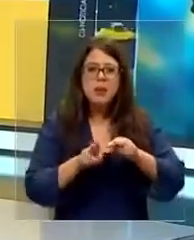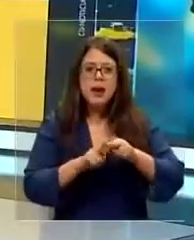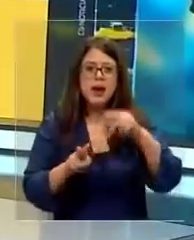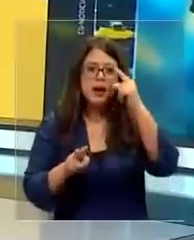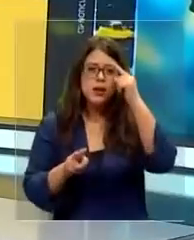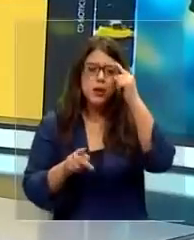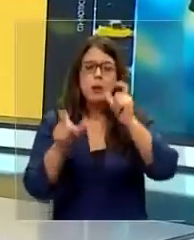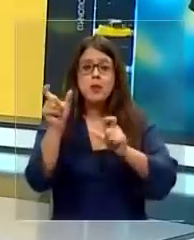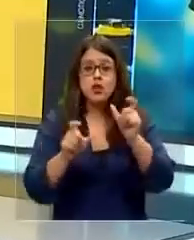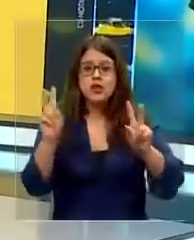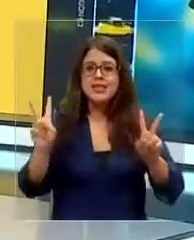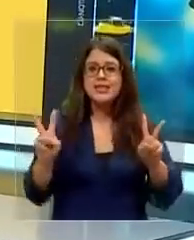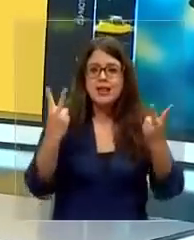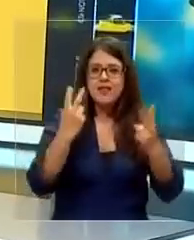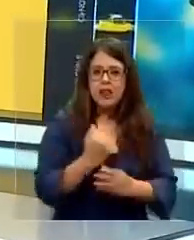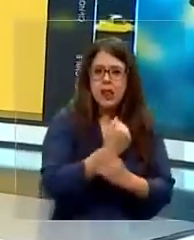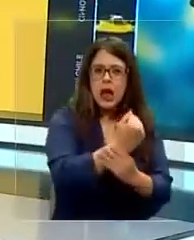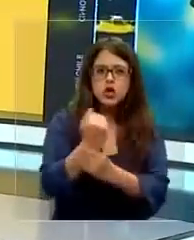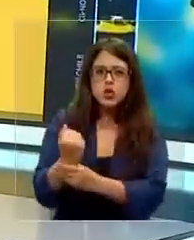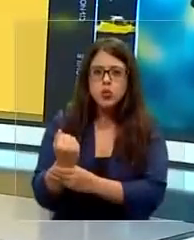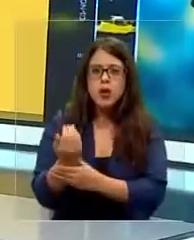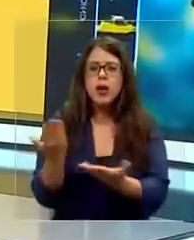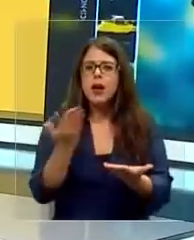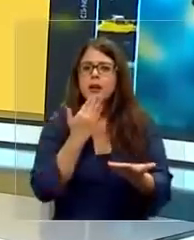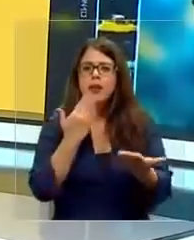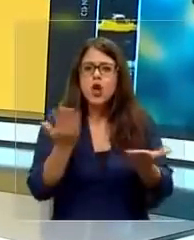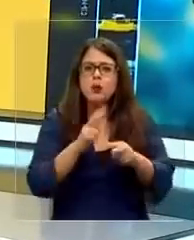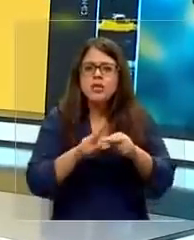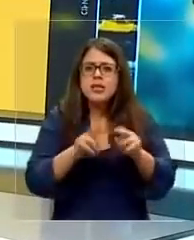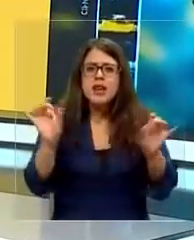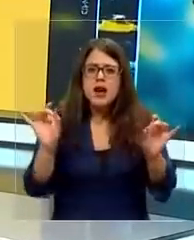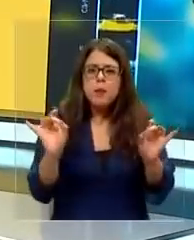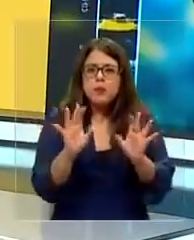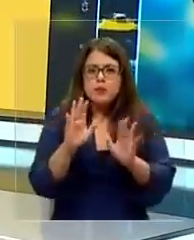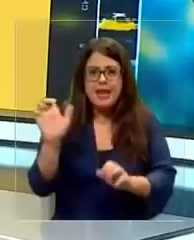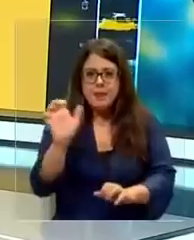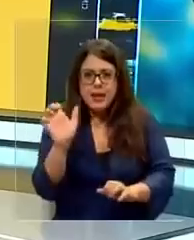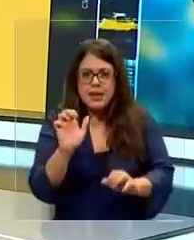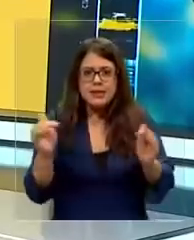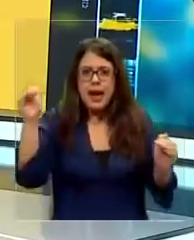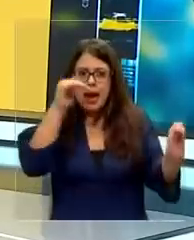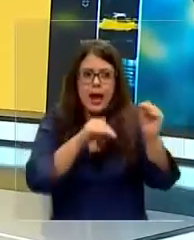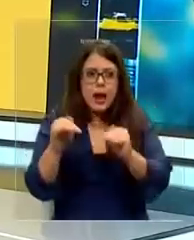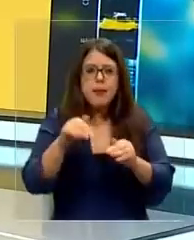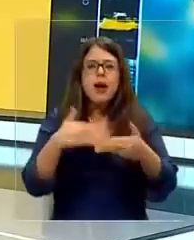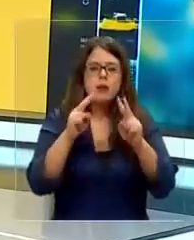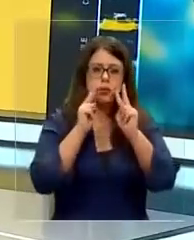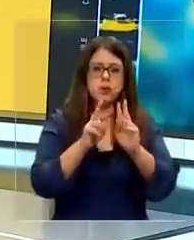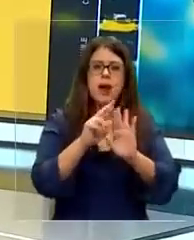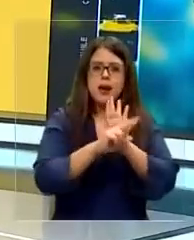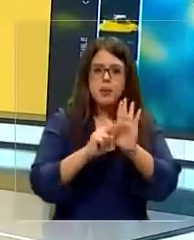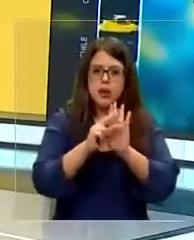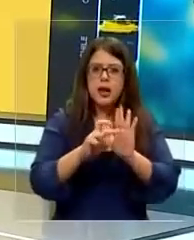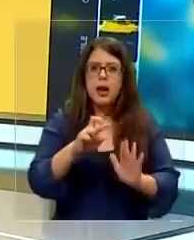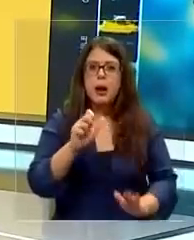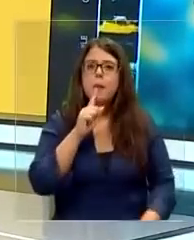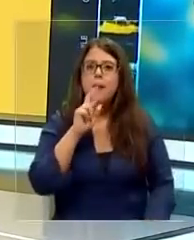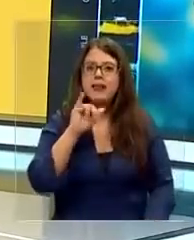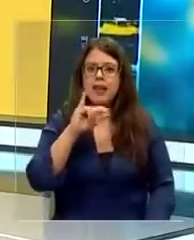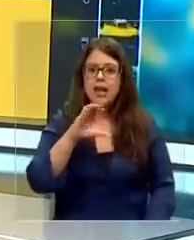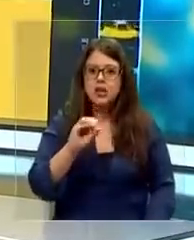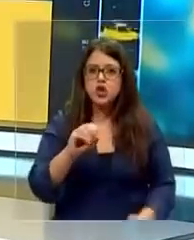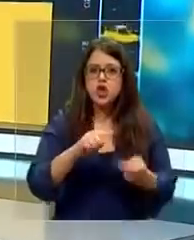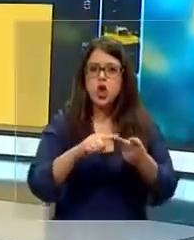los rescatistas? ¿De qué manera se realiza también un rescate ante una emergencia en el mar? Lo vamos a revisar en el siguiente reportaje de Patricio Angulo